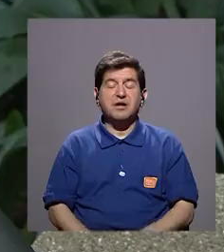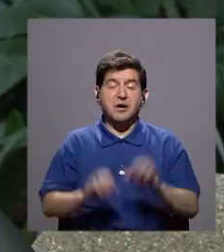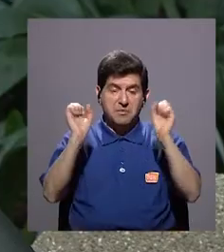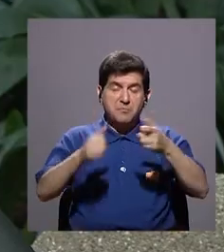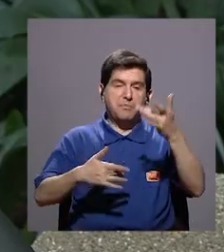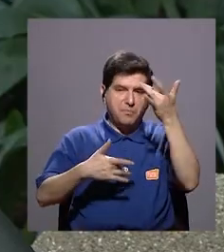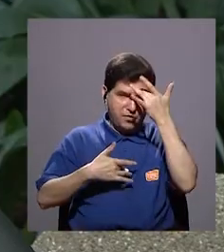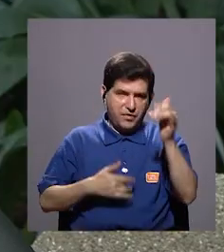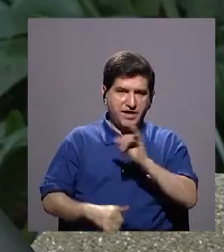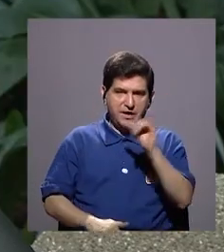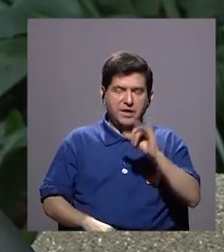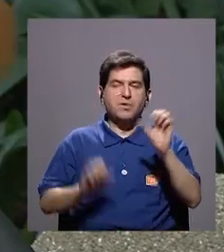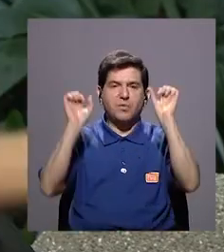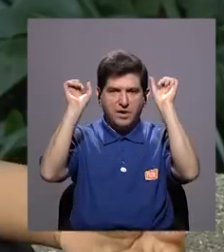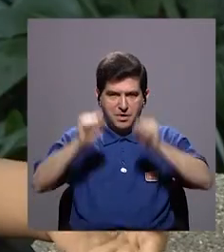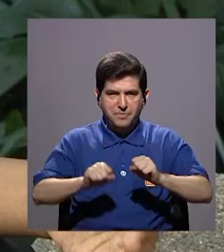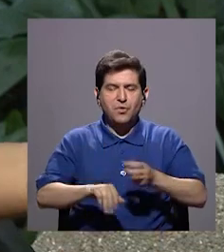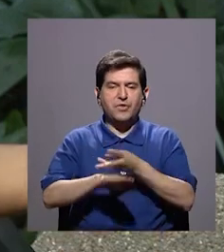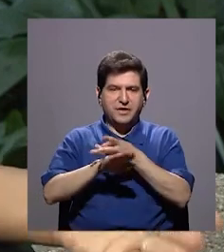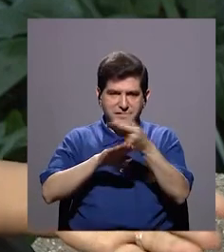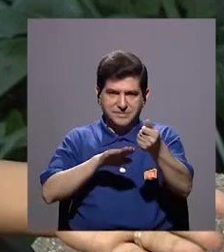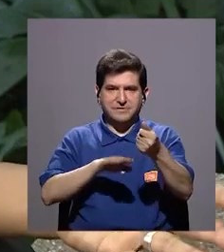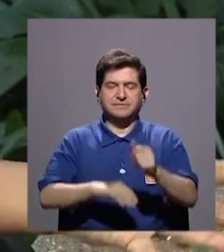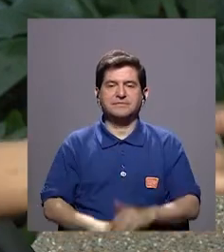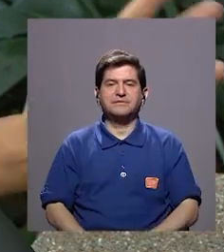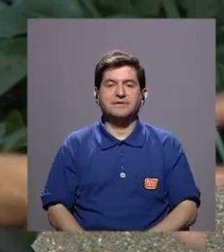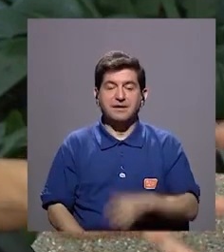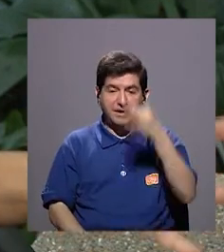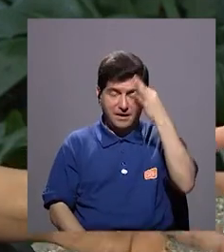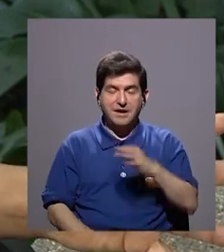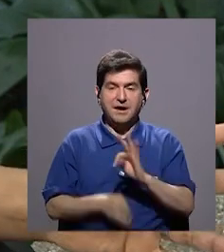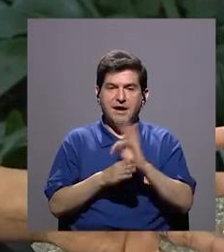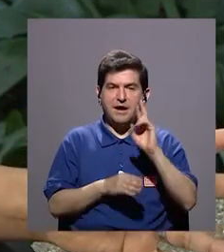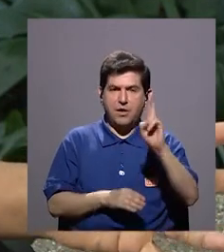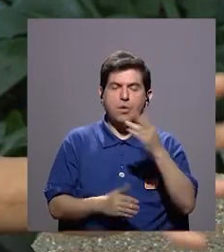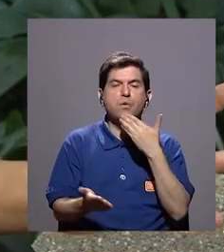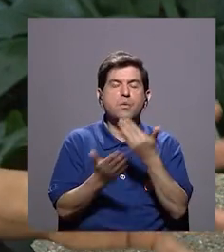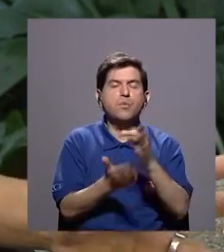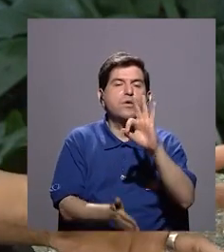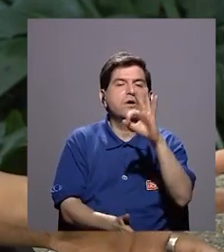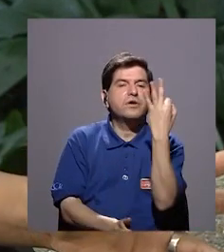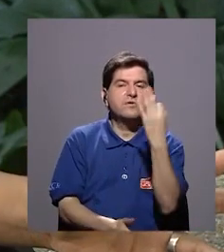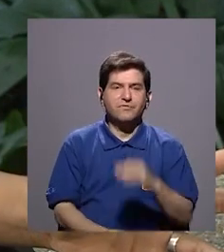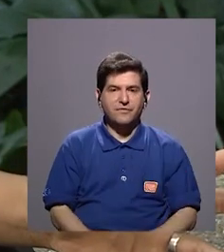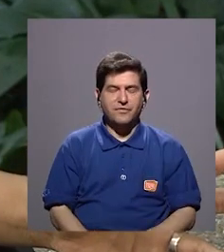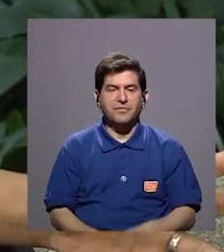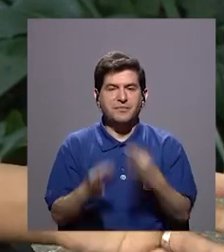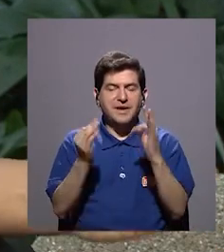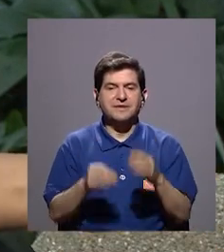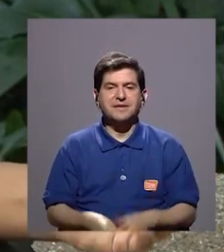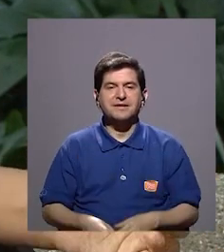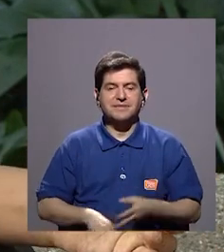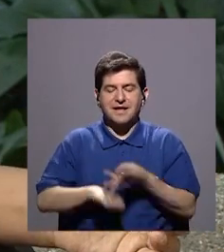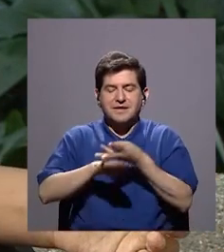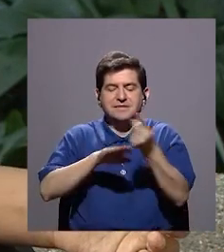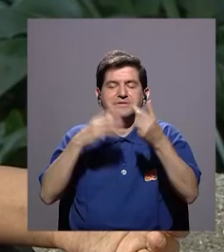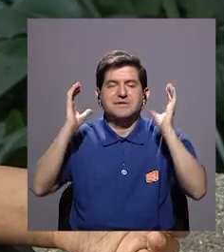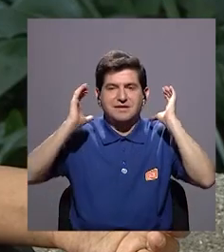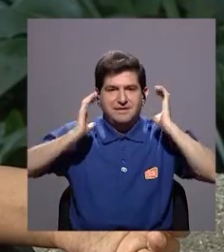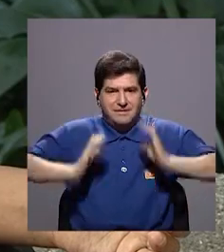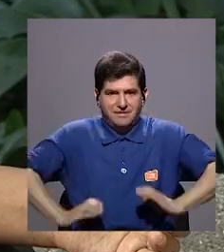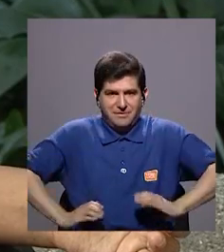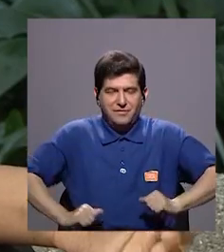capacidad de enfermarnos y tenemos la capacidad de sanarnos. Uh-huh. Y creo que Reiki puede ser una buena manera para sanar tu